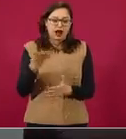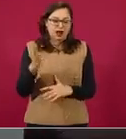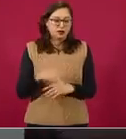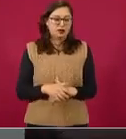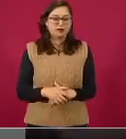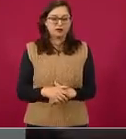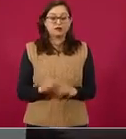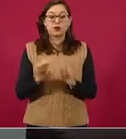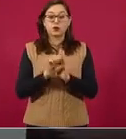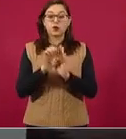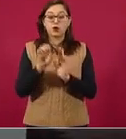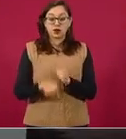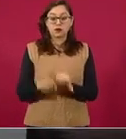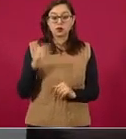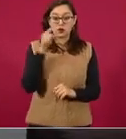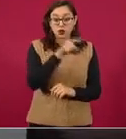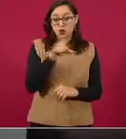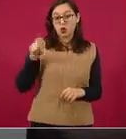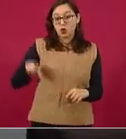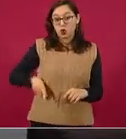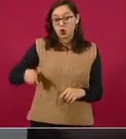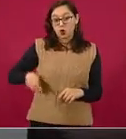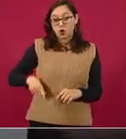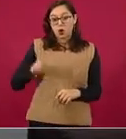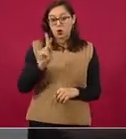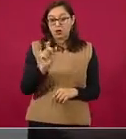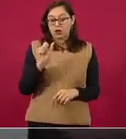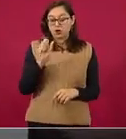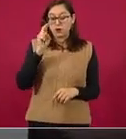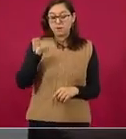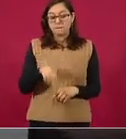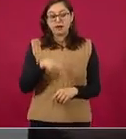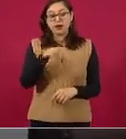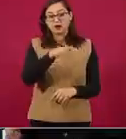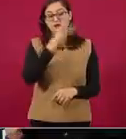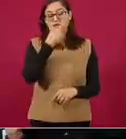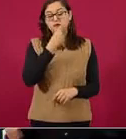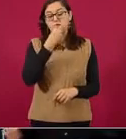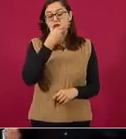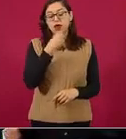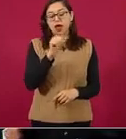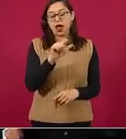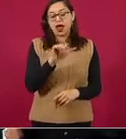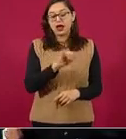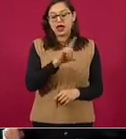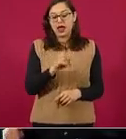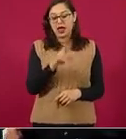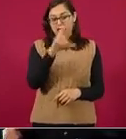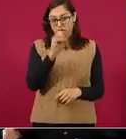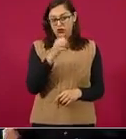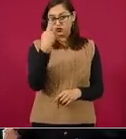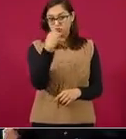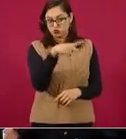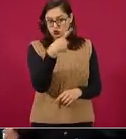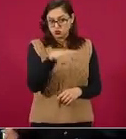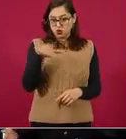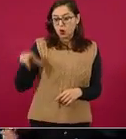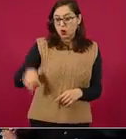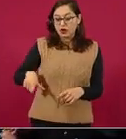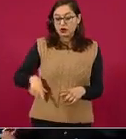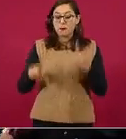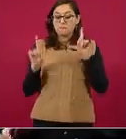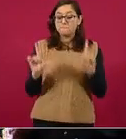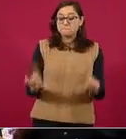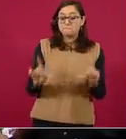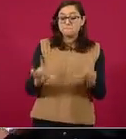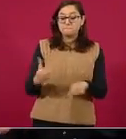gobierno panista del gobernador sustituto Alejandro González Alcocer, emplacar un vehículo y todo el procedimiento